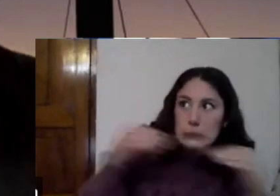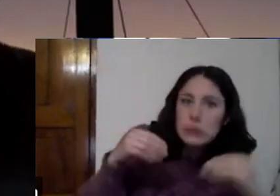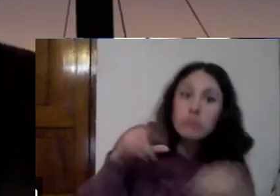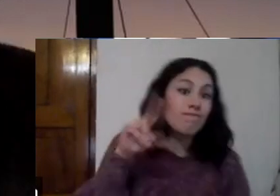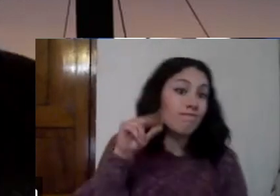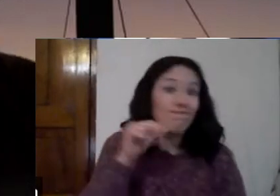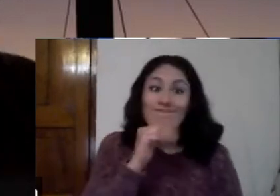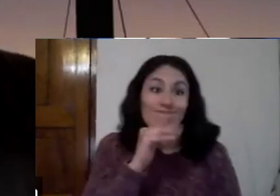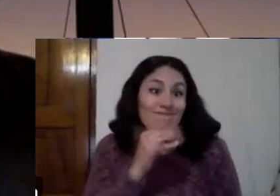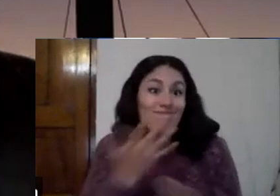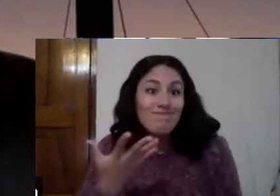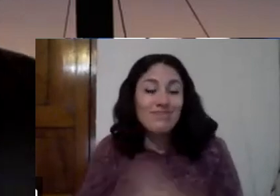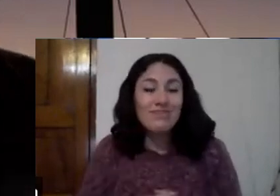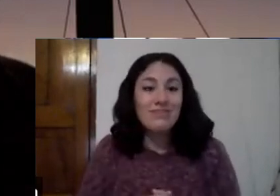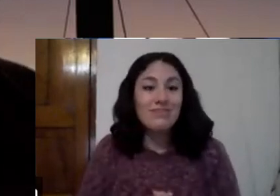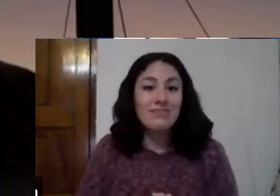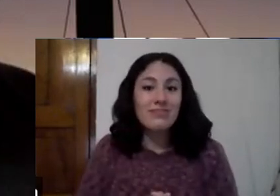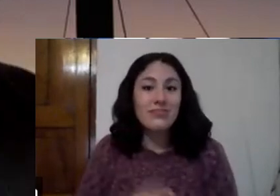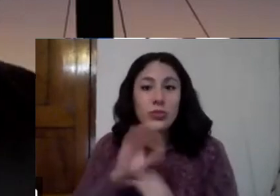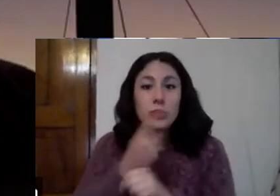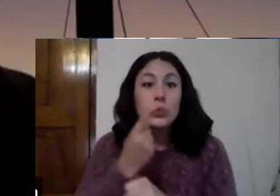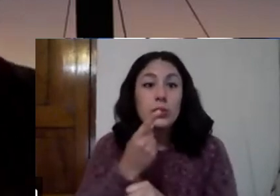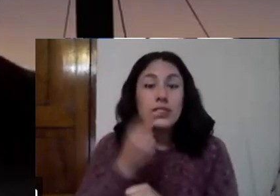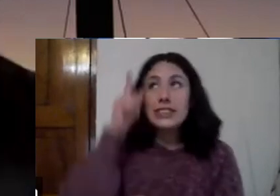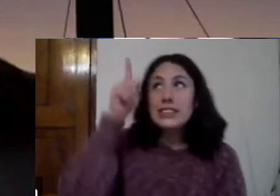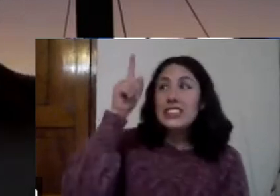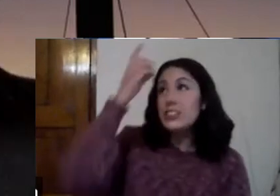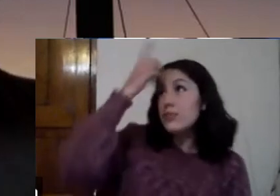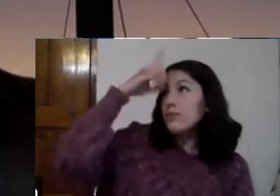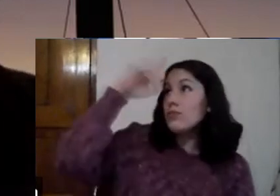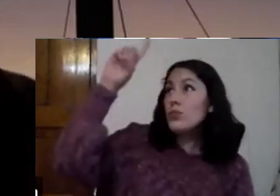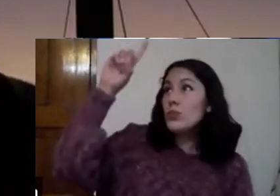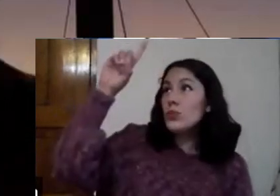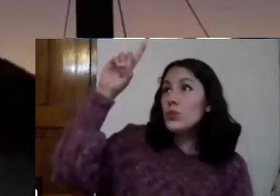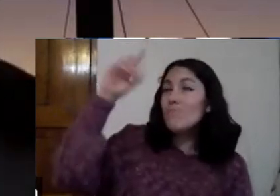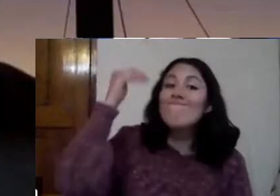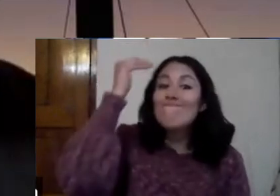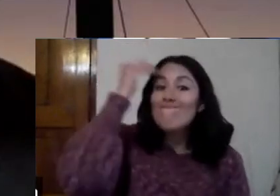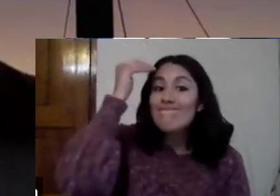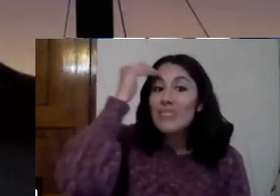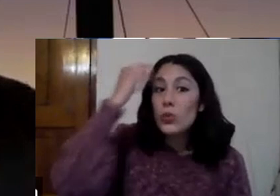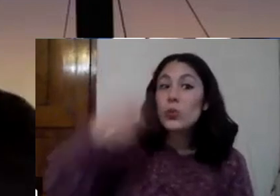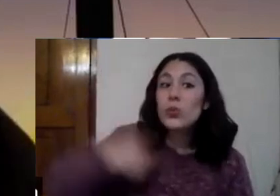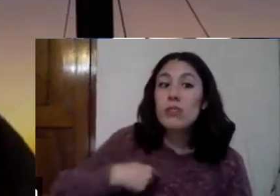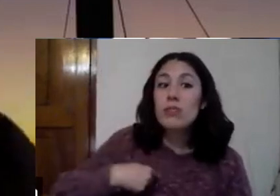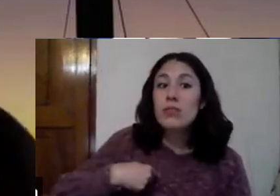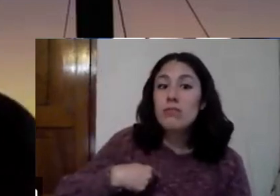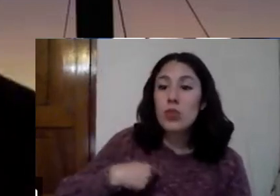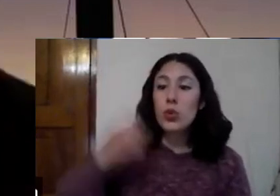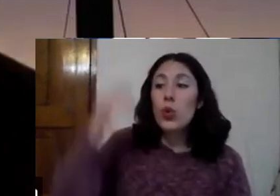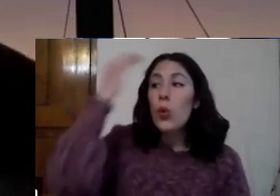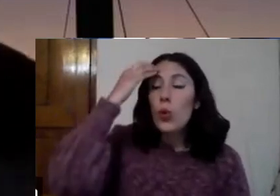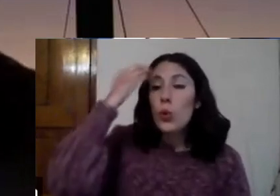es el Dios que es quien me conoce, quien conoce mi contexto, quien conoce